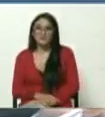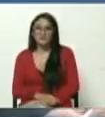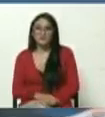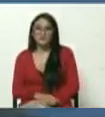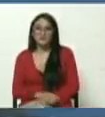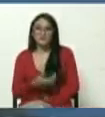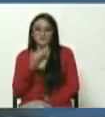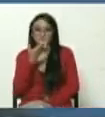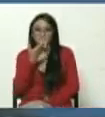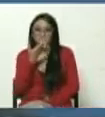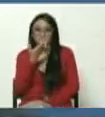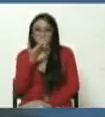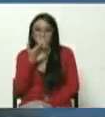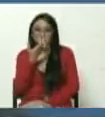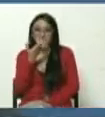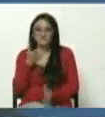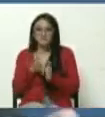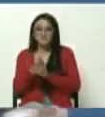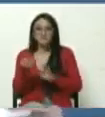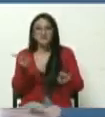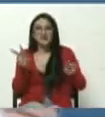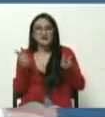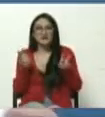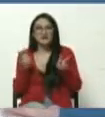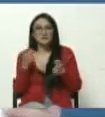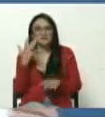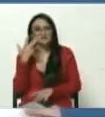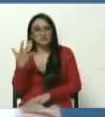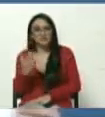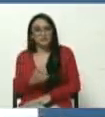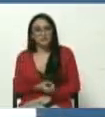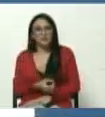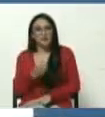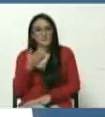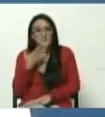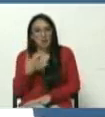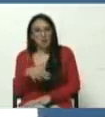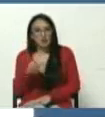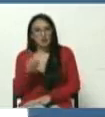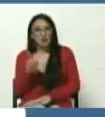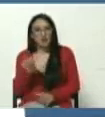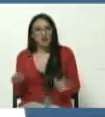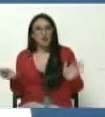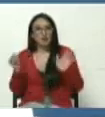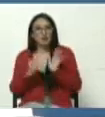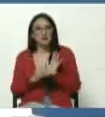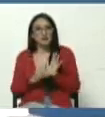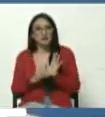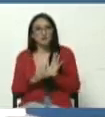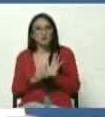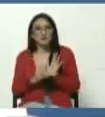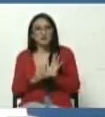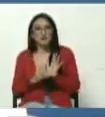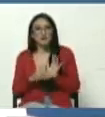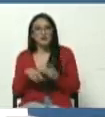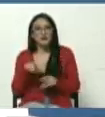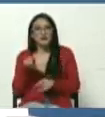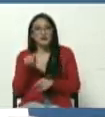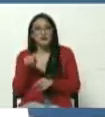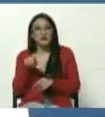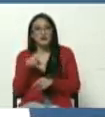Respecto a la perspectiva, nosotros vemos que muy pronto Monómeros volverá a ser la